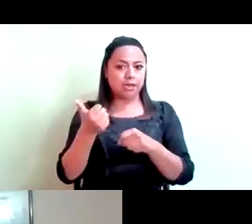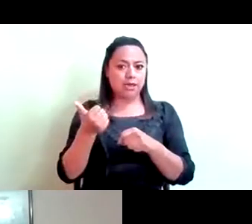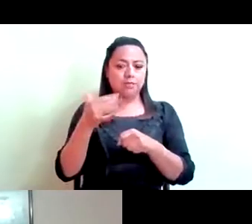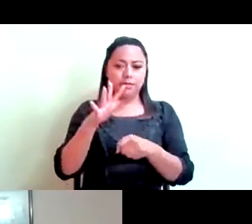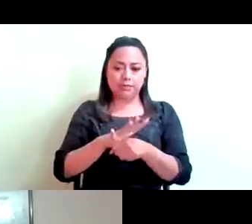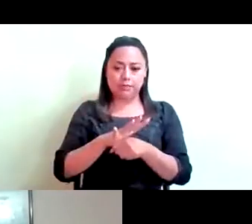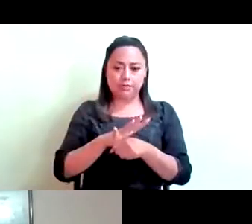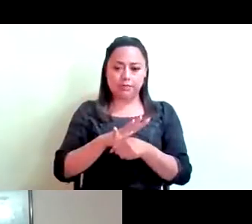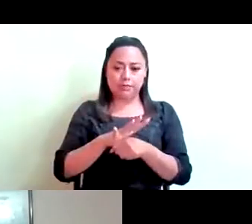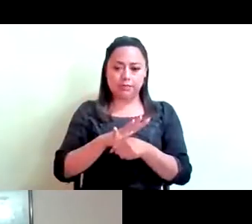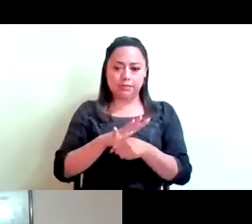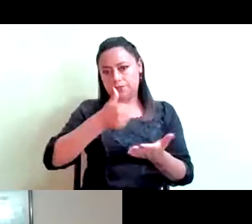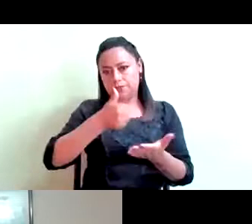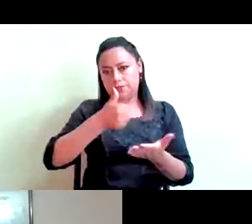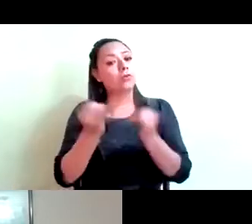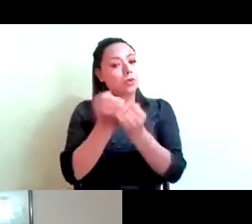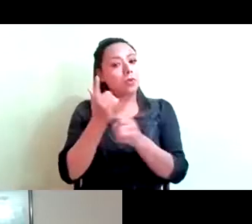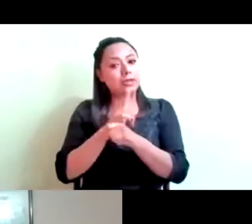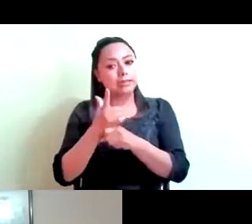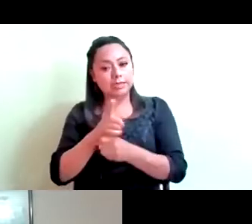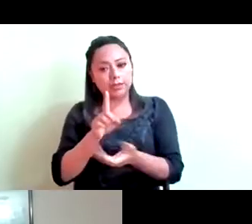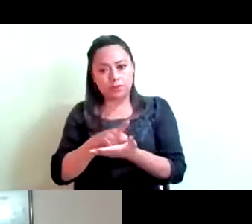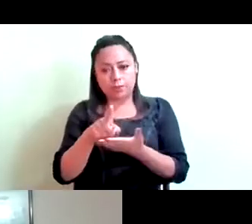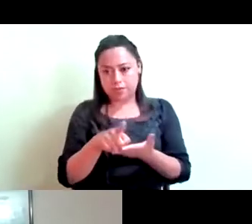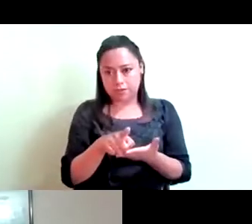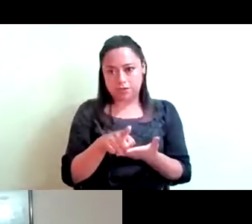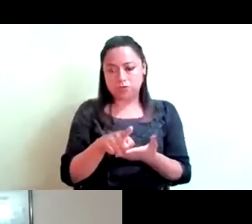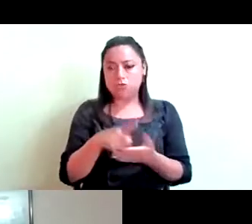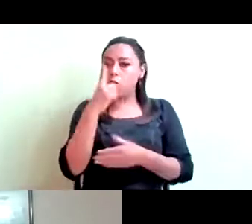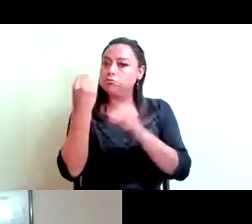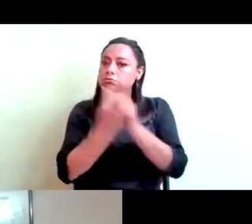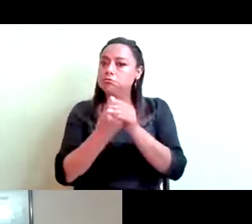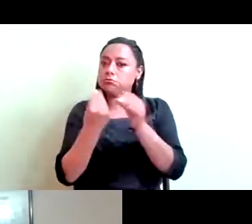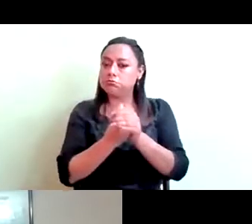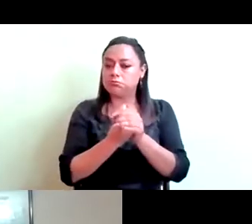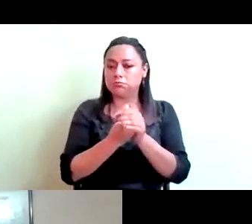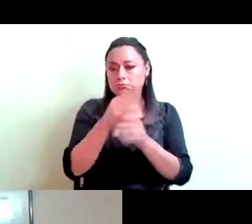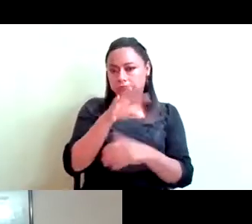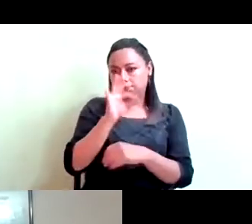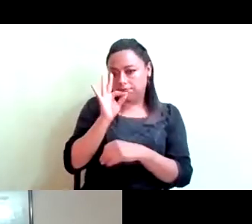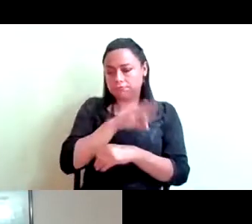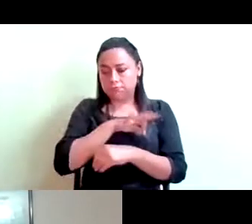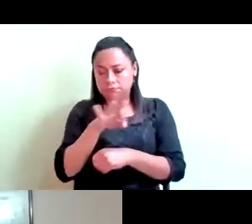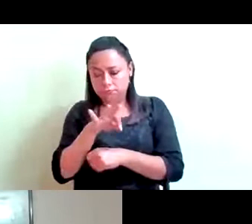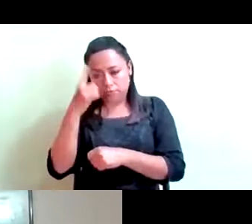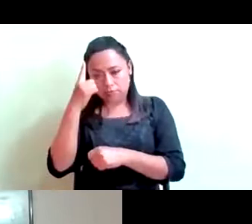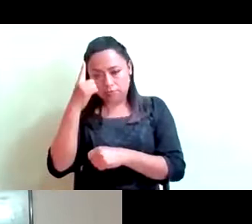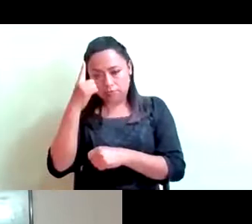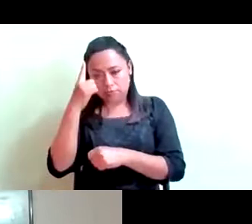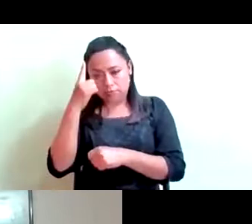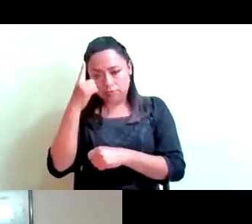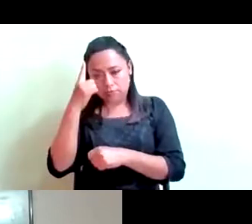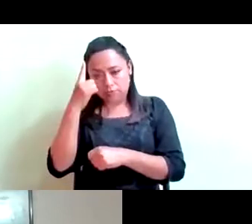licenciatura en Derecho, un curso optativo en materia legislativa a fin de que los estudiantes de